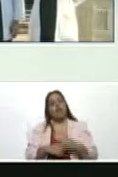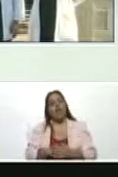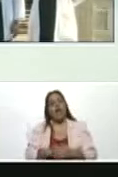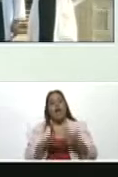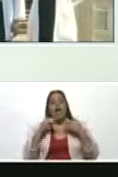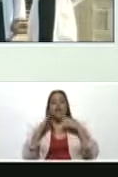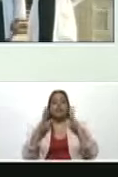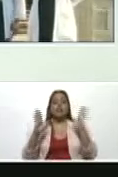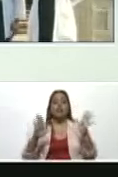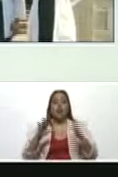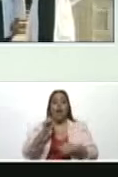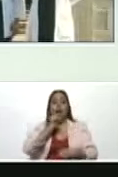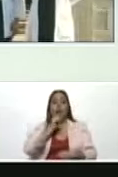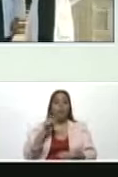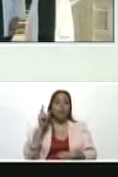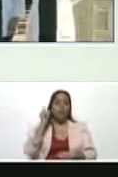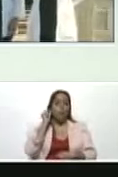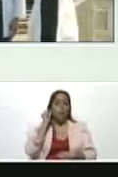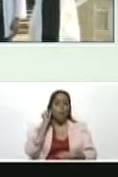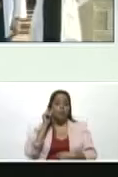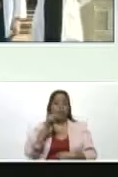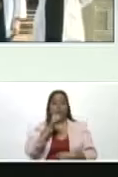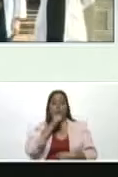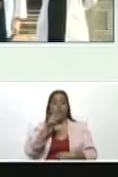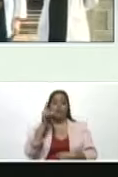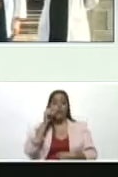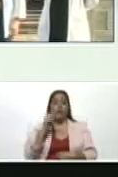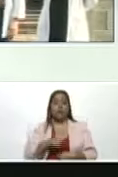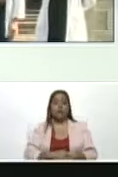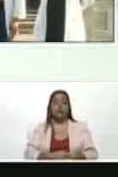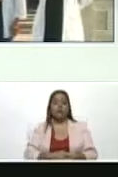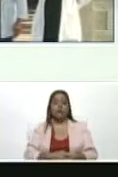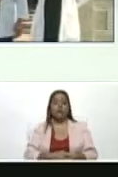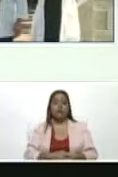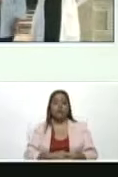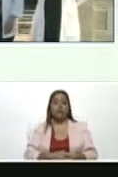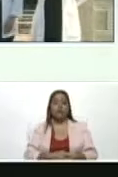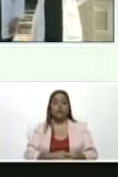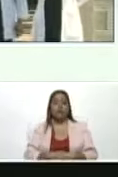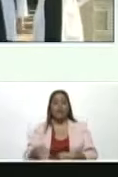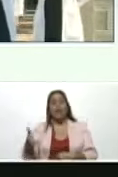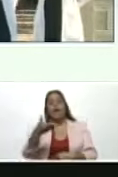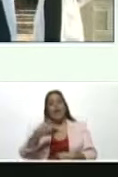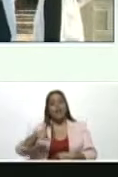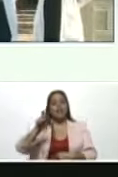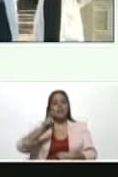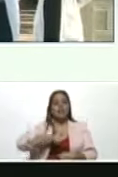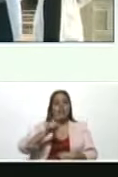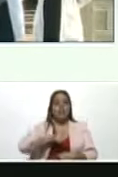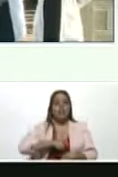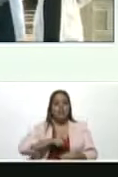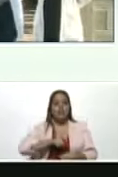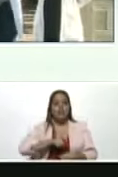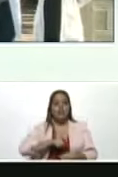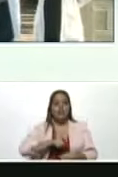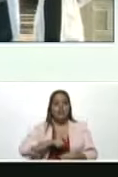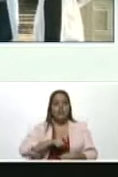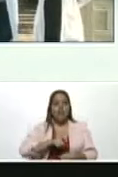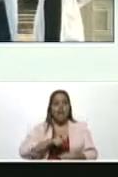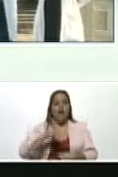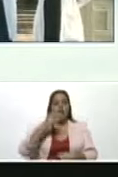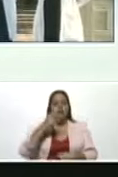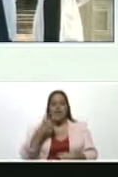y abuelas, aquellos que necesitan sus prótesis